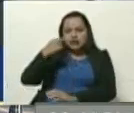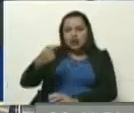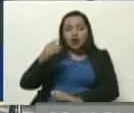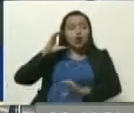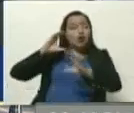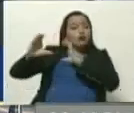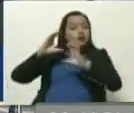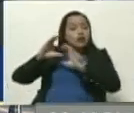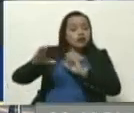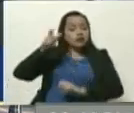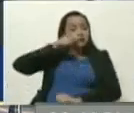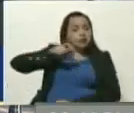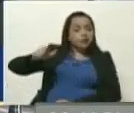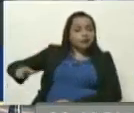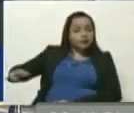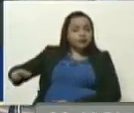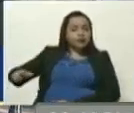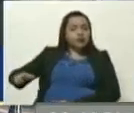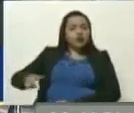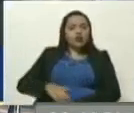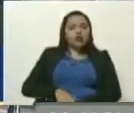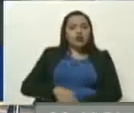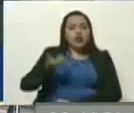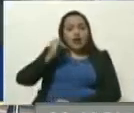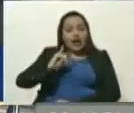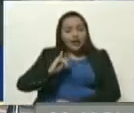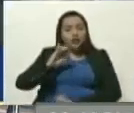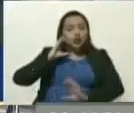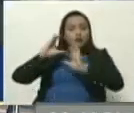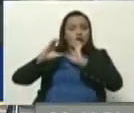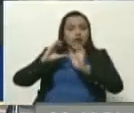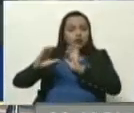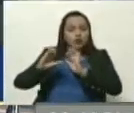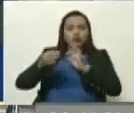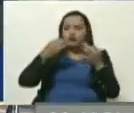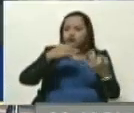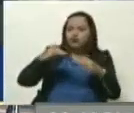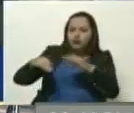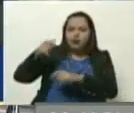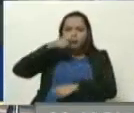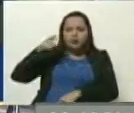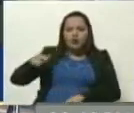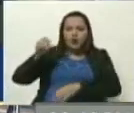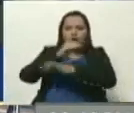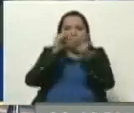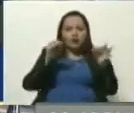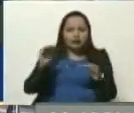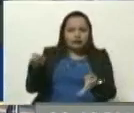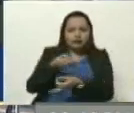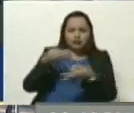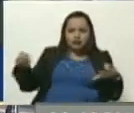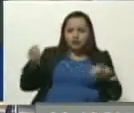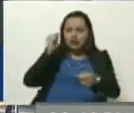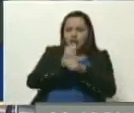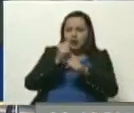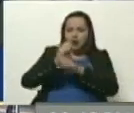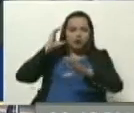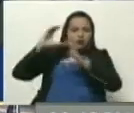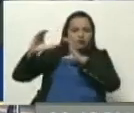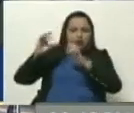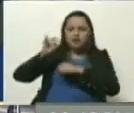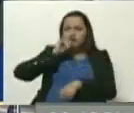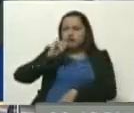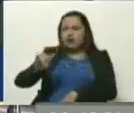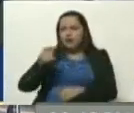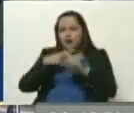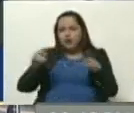comunicador popular. La gente que está en los medios alternativos, que también se ha sumado de una forma extraordinaria a esta tarea de comunicar, de formar, de informar, pero